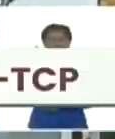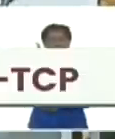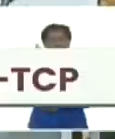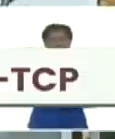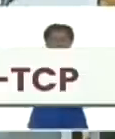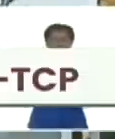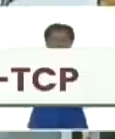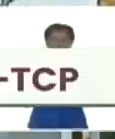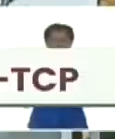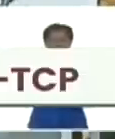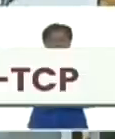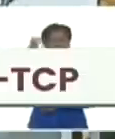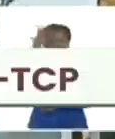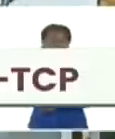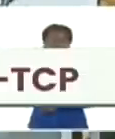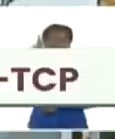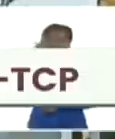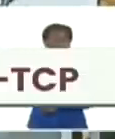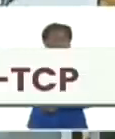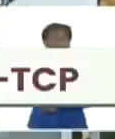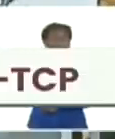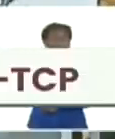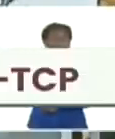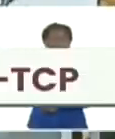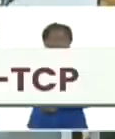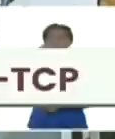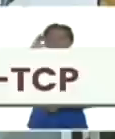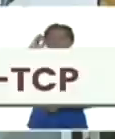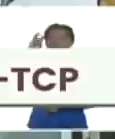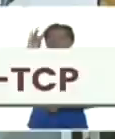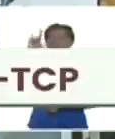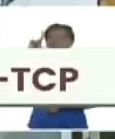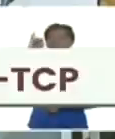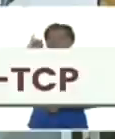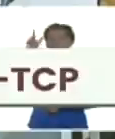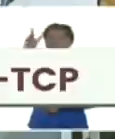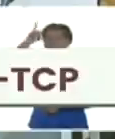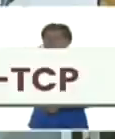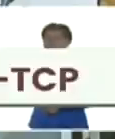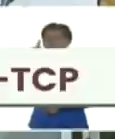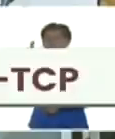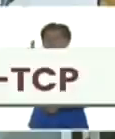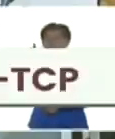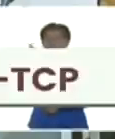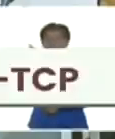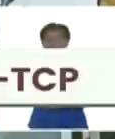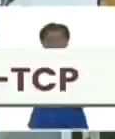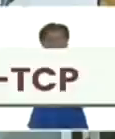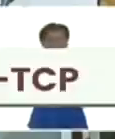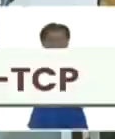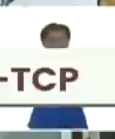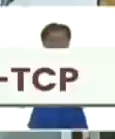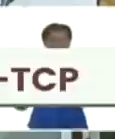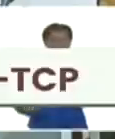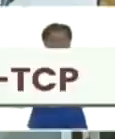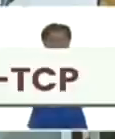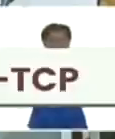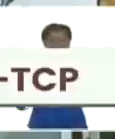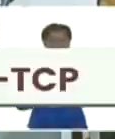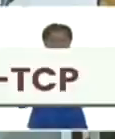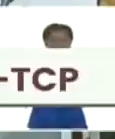el sueño de Bolívar, la patria latinoamericana, la nacionalidad